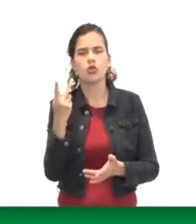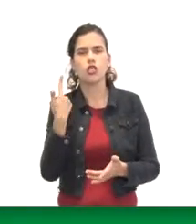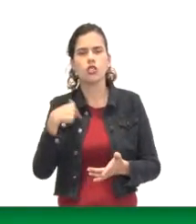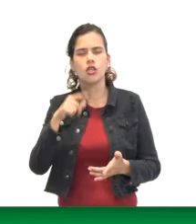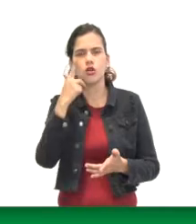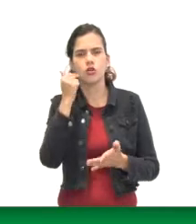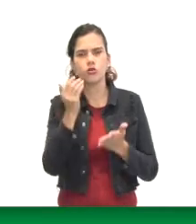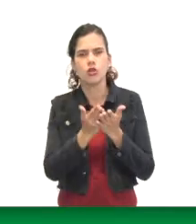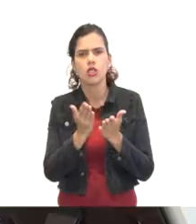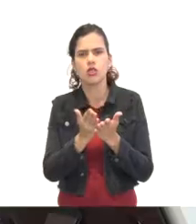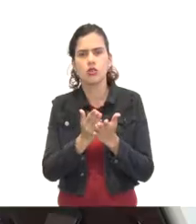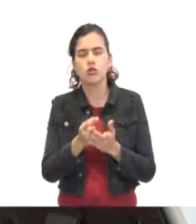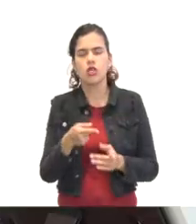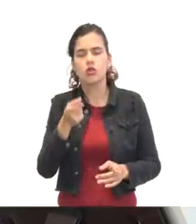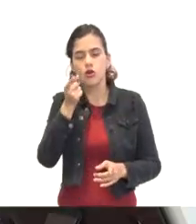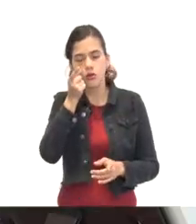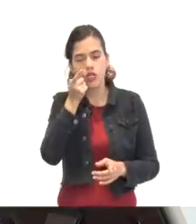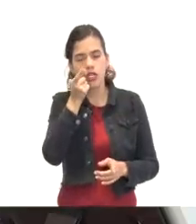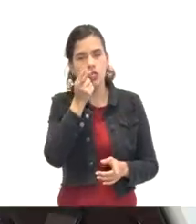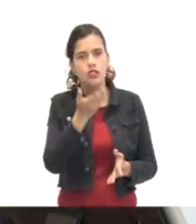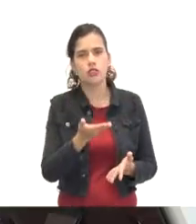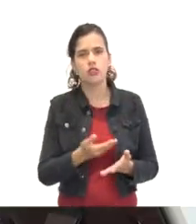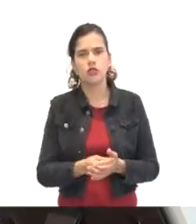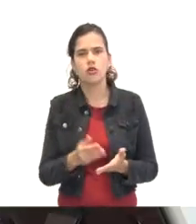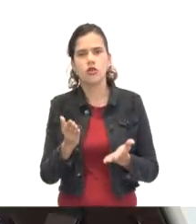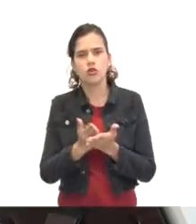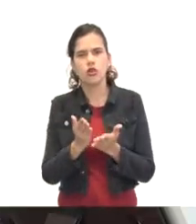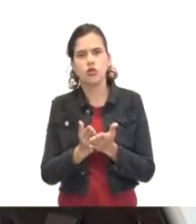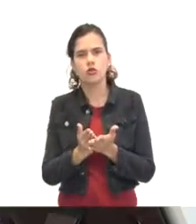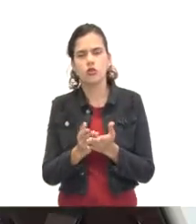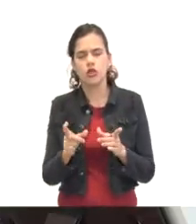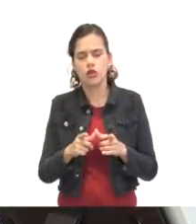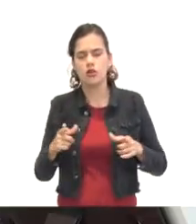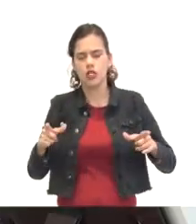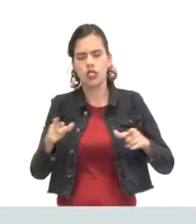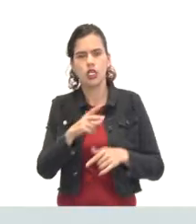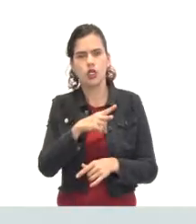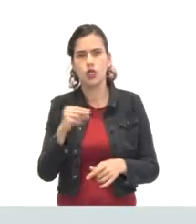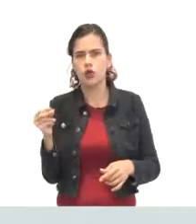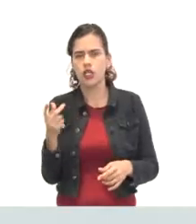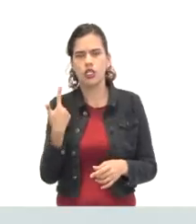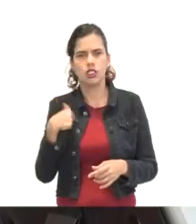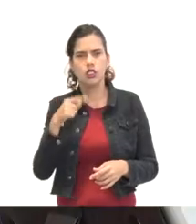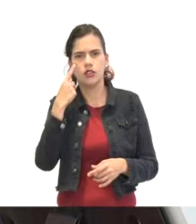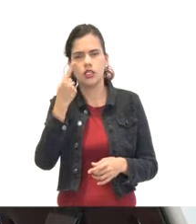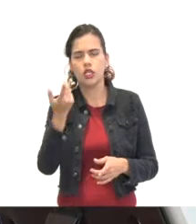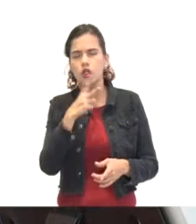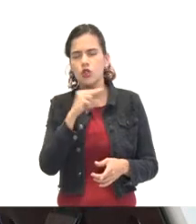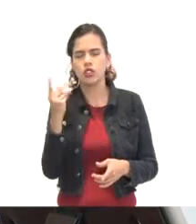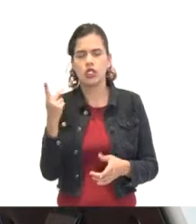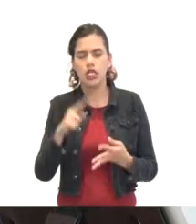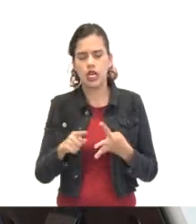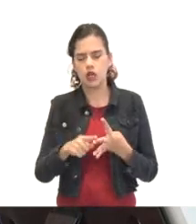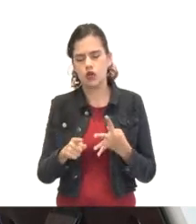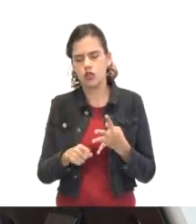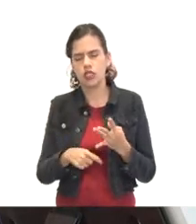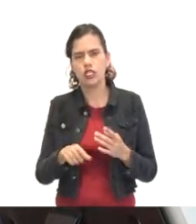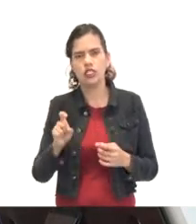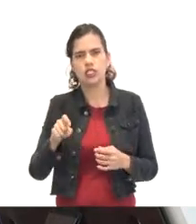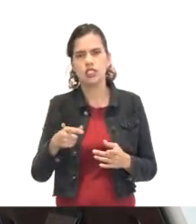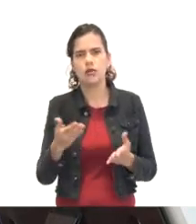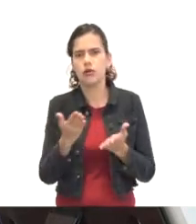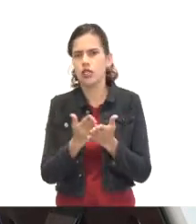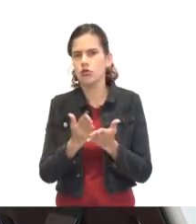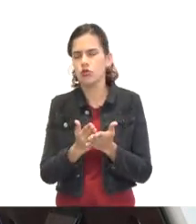de estudio y no hay supervisión, cuando se estudia en un ambiente que no es el adecuado, que no tiene las condiciones para que se lleve a cabo el